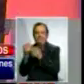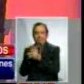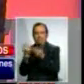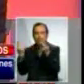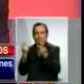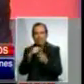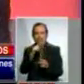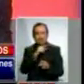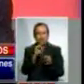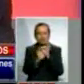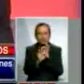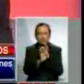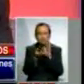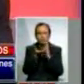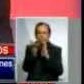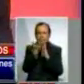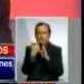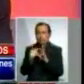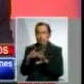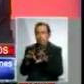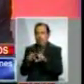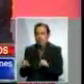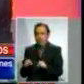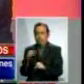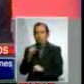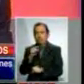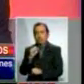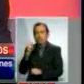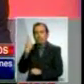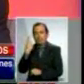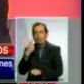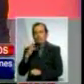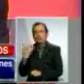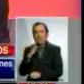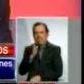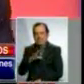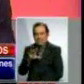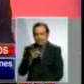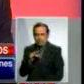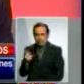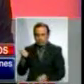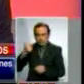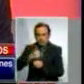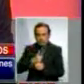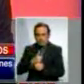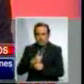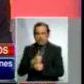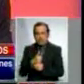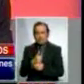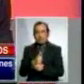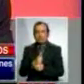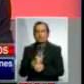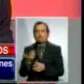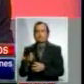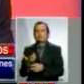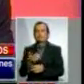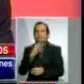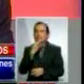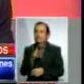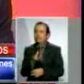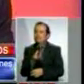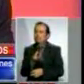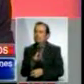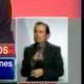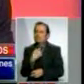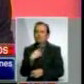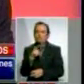justificar estas alzas cuestión que nosotros no compartimos y por eso una de las primeras decisiones que tomamos cuando asumimos este desafío era decir saleh